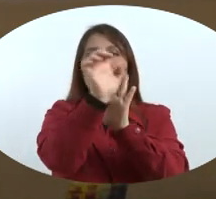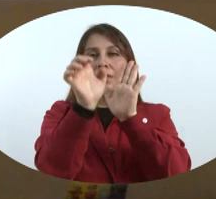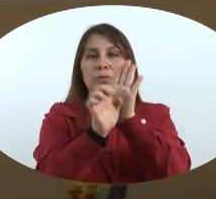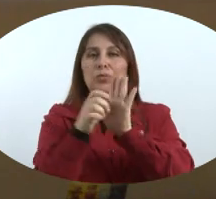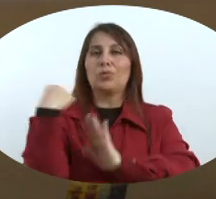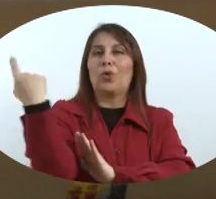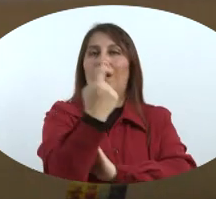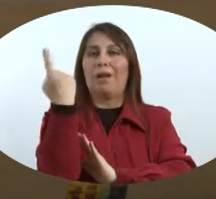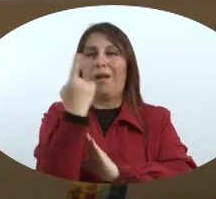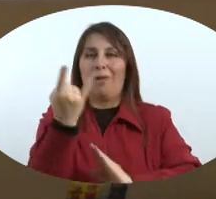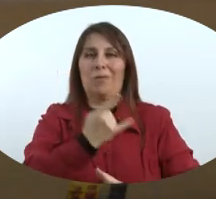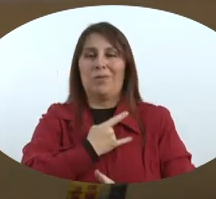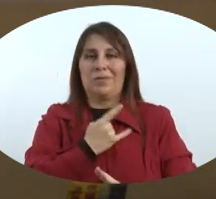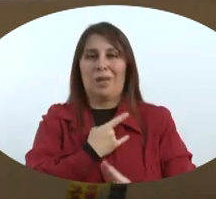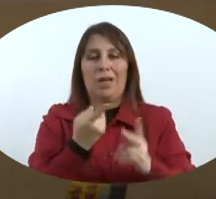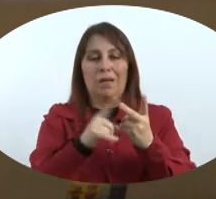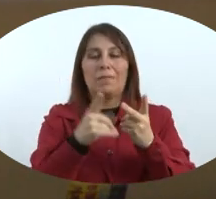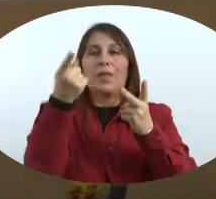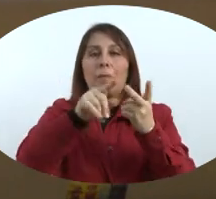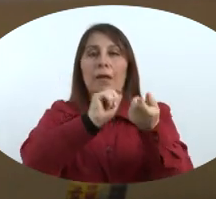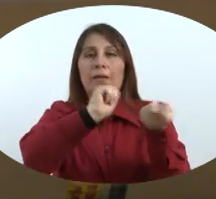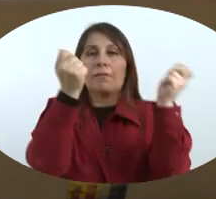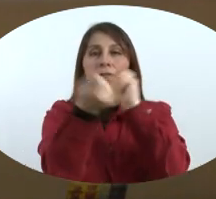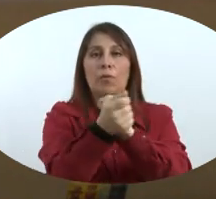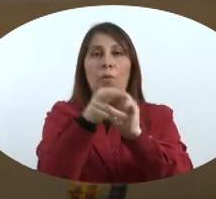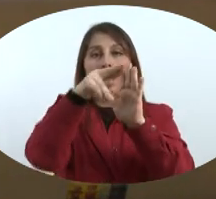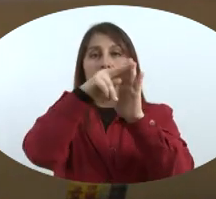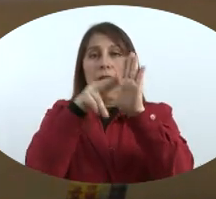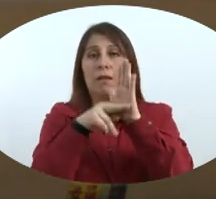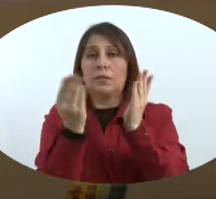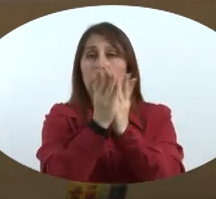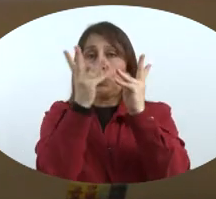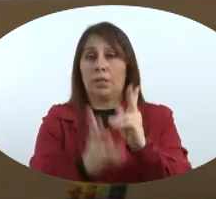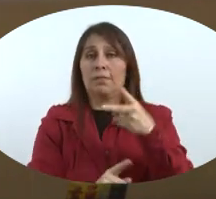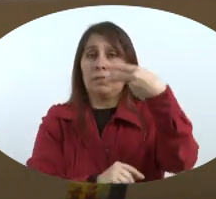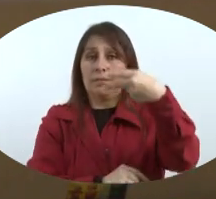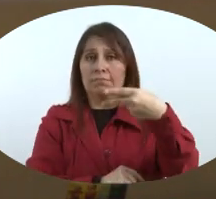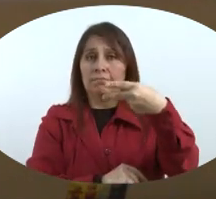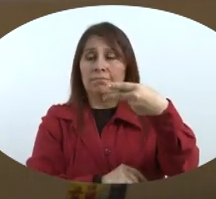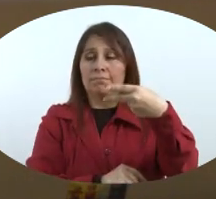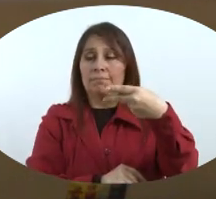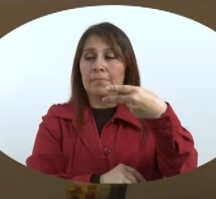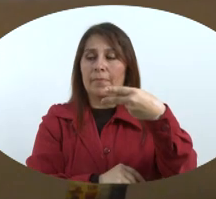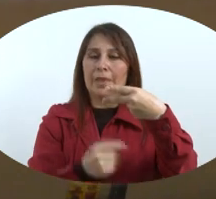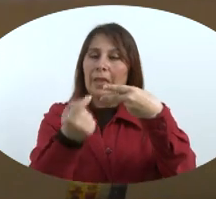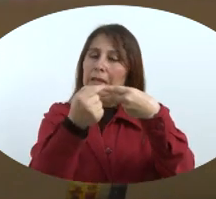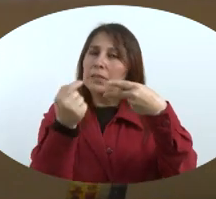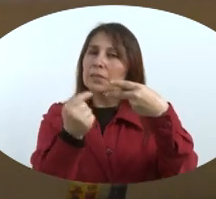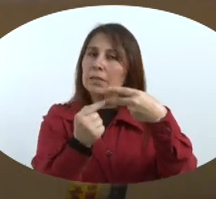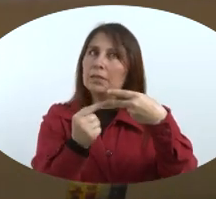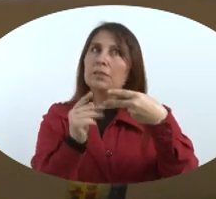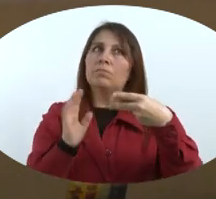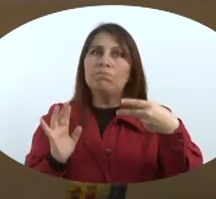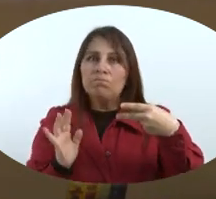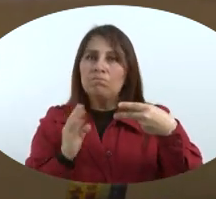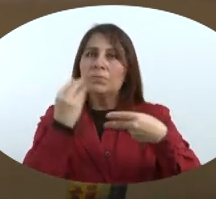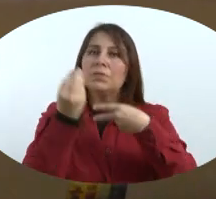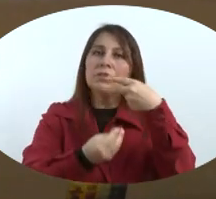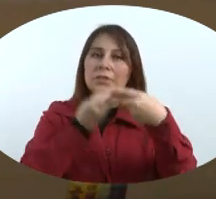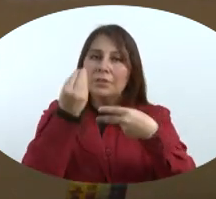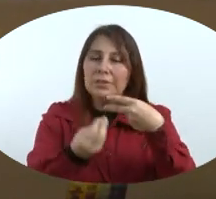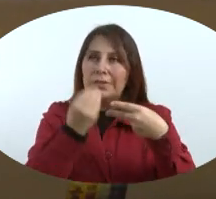general de la universidad y la reforma al reglamento estudiantil de la universidad y pues que allí se van a